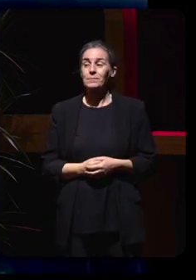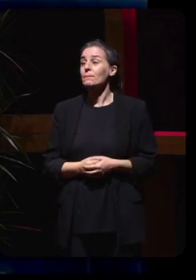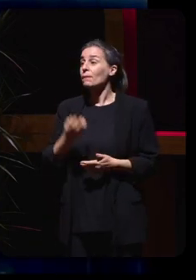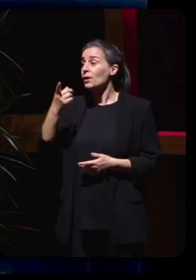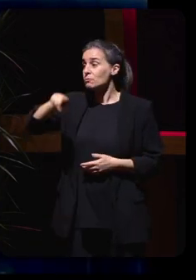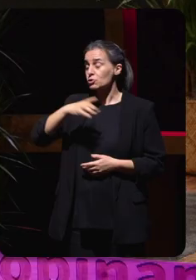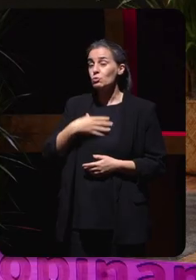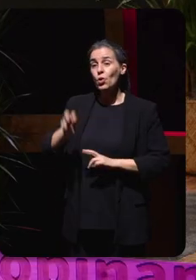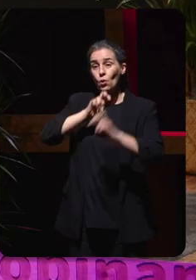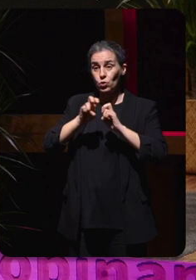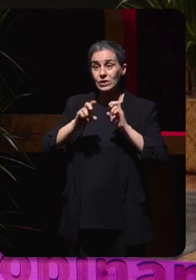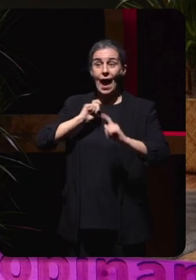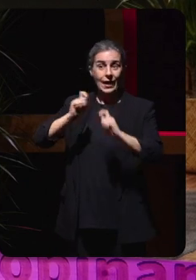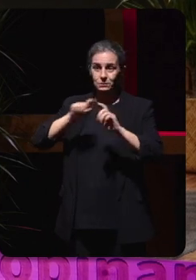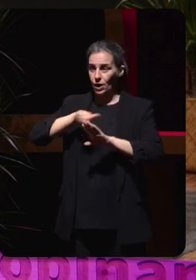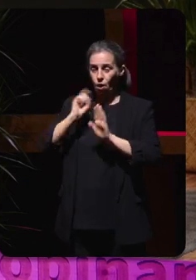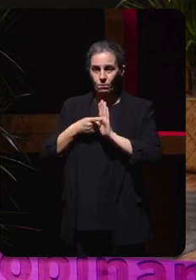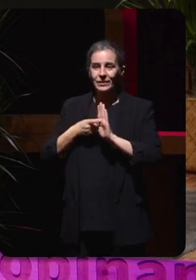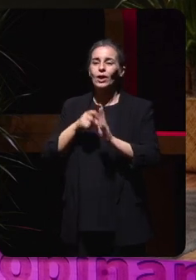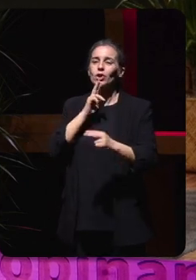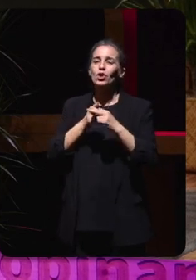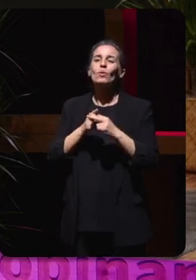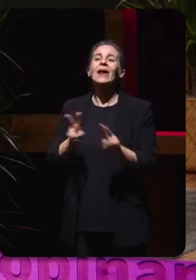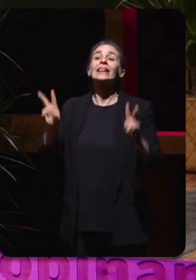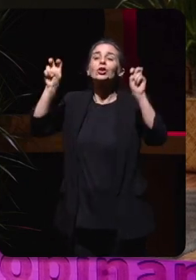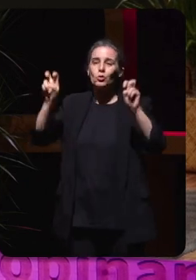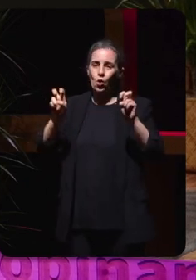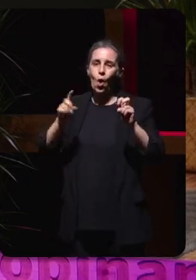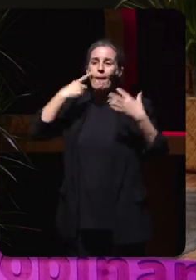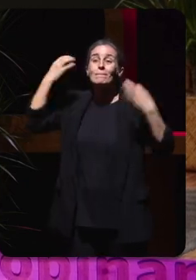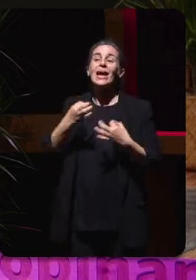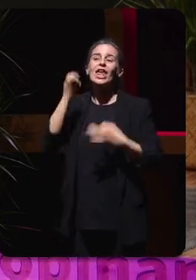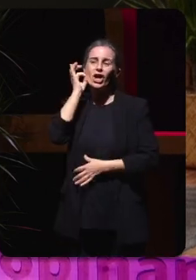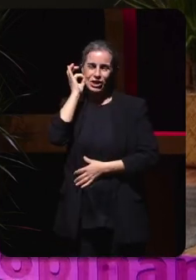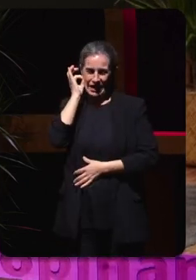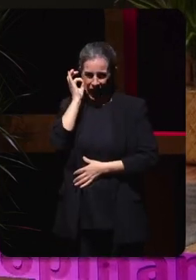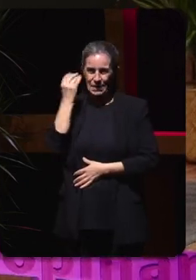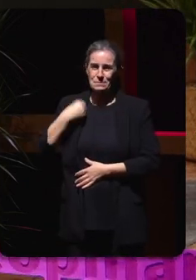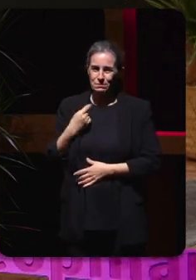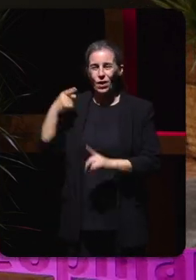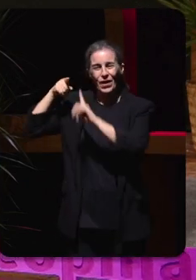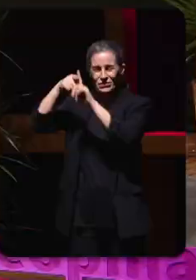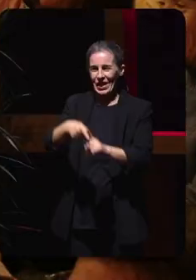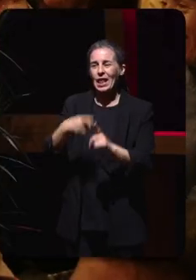la entrevista íntegra que debéis hacerlo, está titulada como La Peligrosa. Así que referente y peligrosa, Rosa María Calaf.